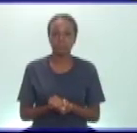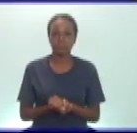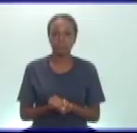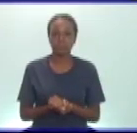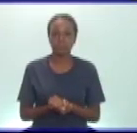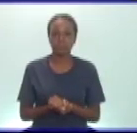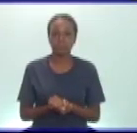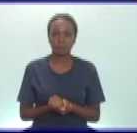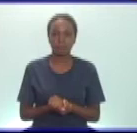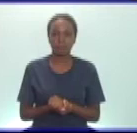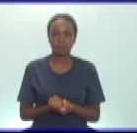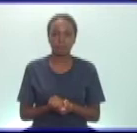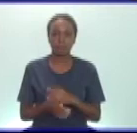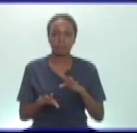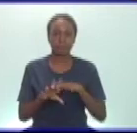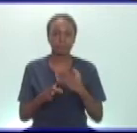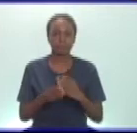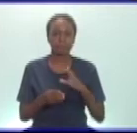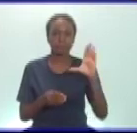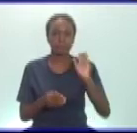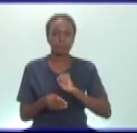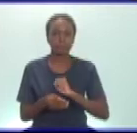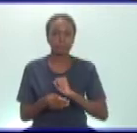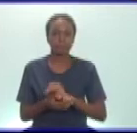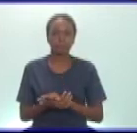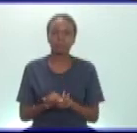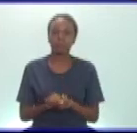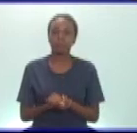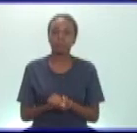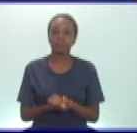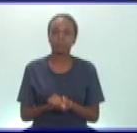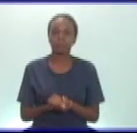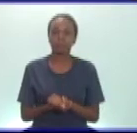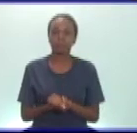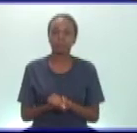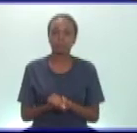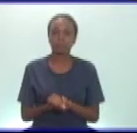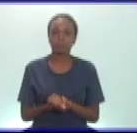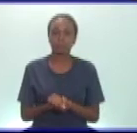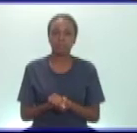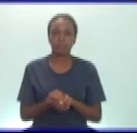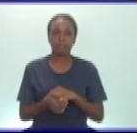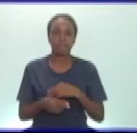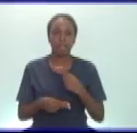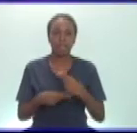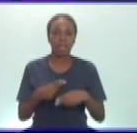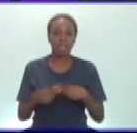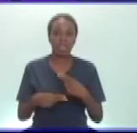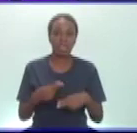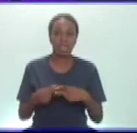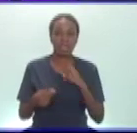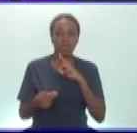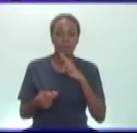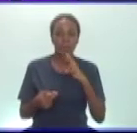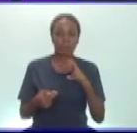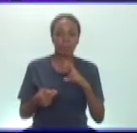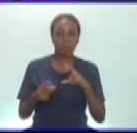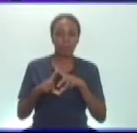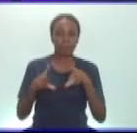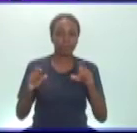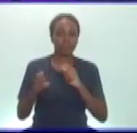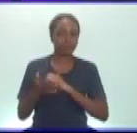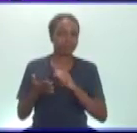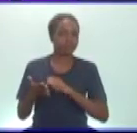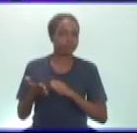singular, el núcleo del sujeto y la forma verbal. Llegó la redacción, el temor quizás a